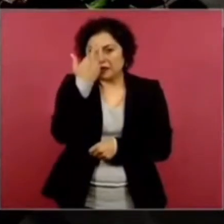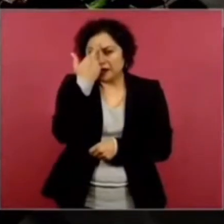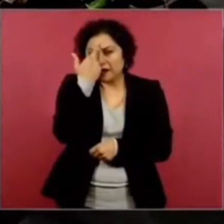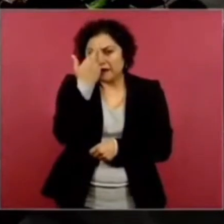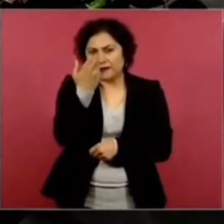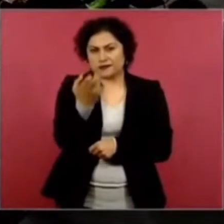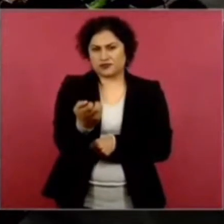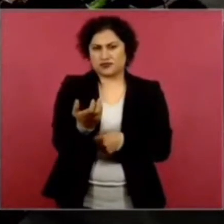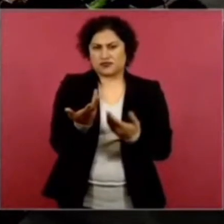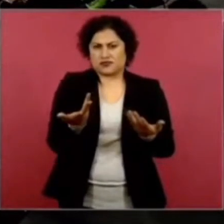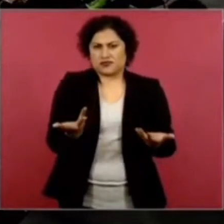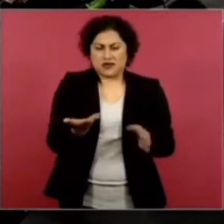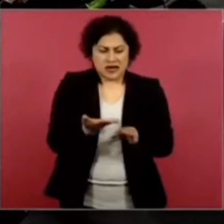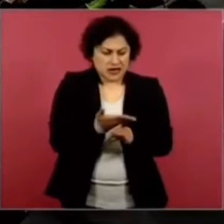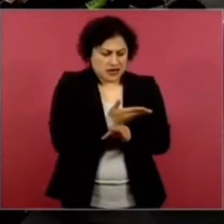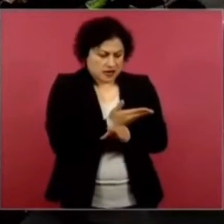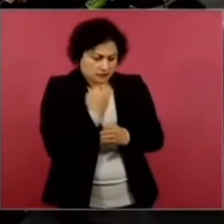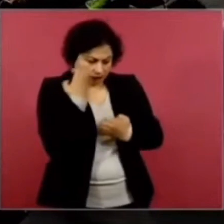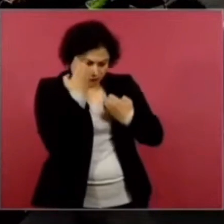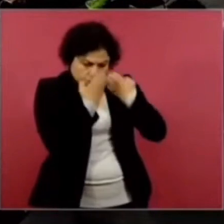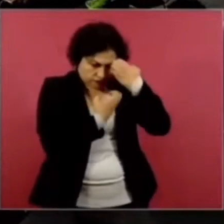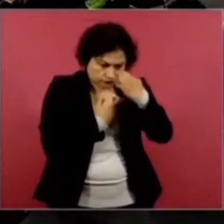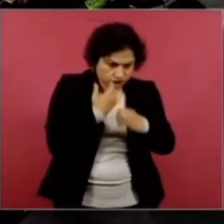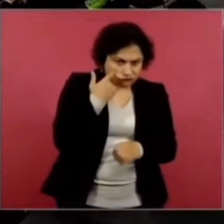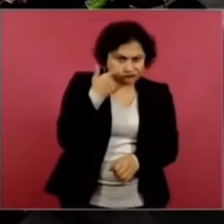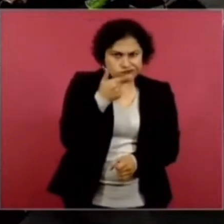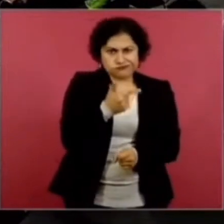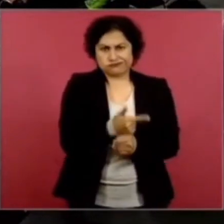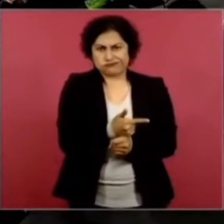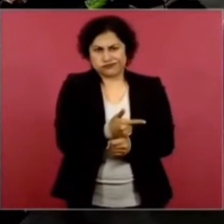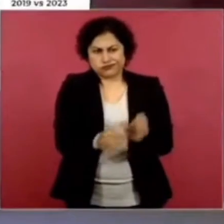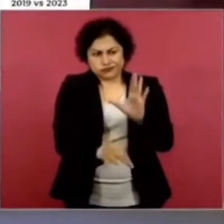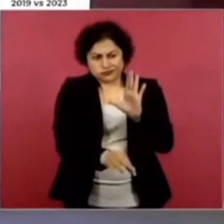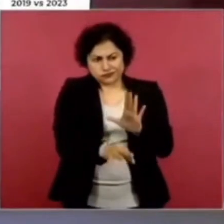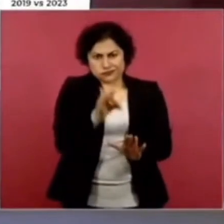¿Cuál es el estudio, el diagnóstico que tiene